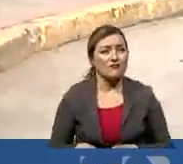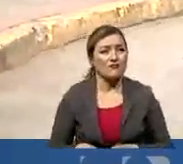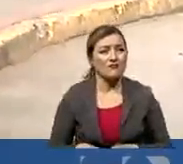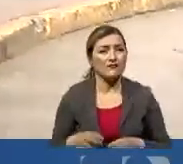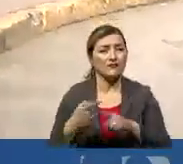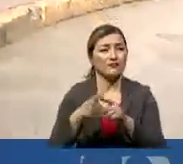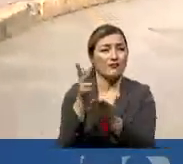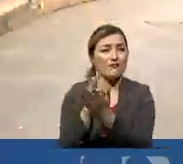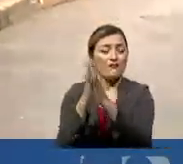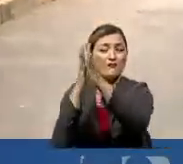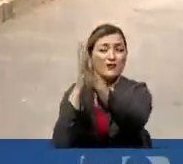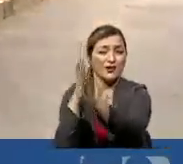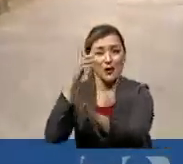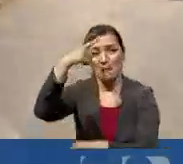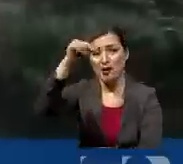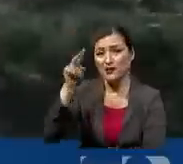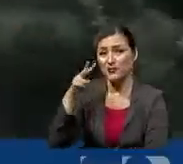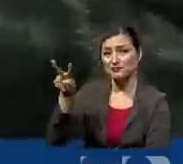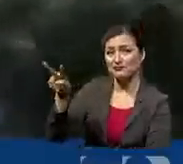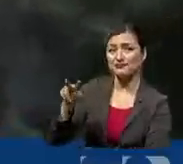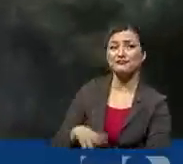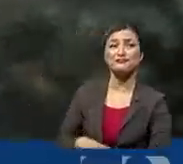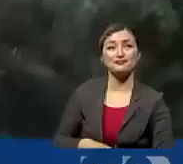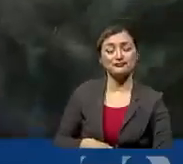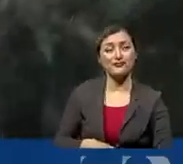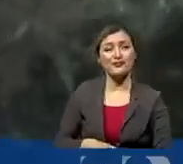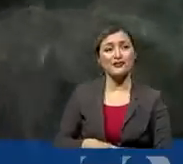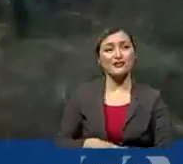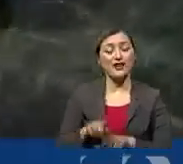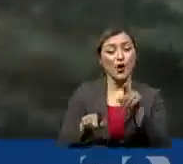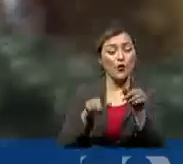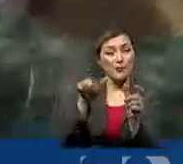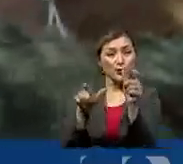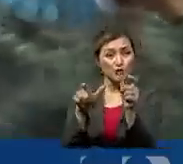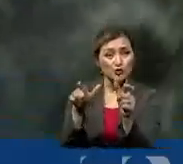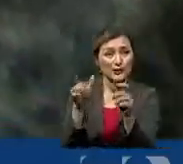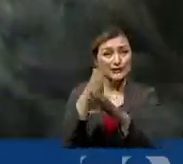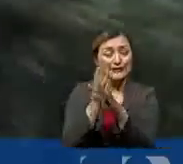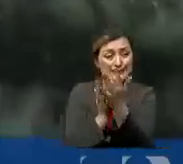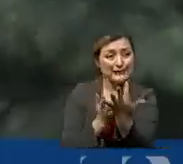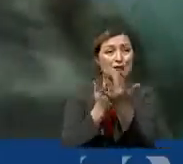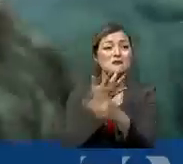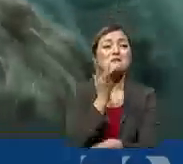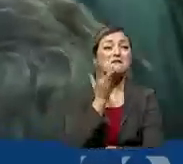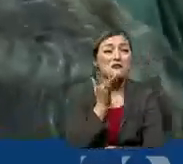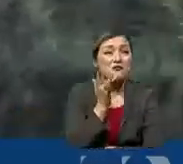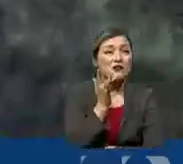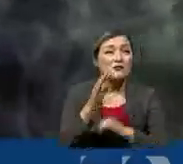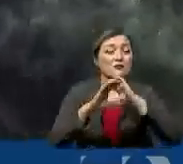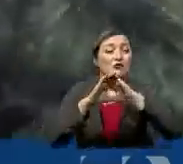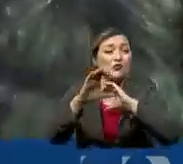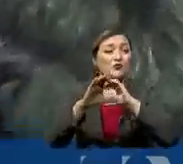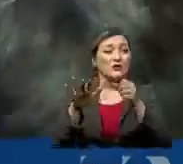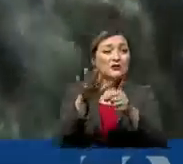en distintas paradas como en la del Playón de la Marín. Además, constatamos que algunas personas ante esa larga espera prefirieron subirse a un bus que